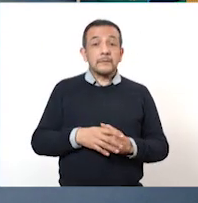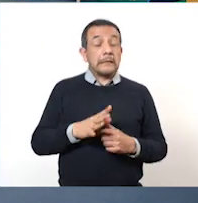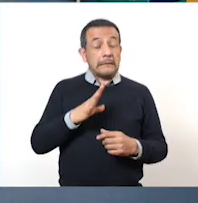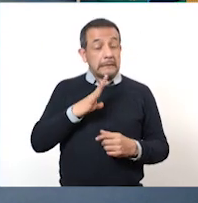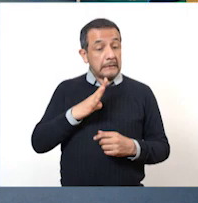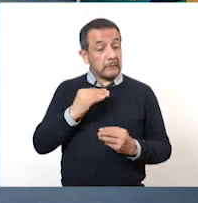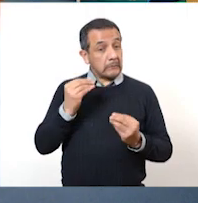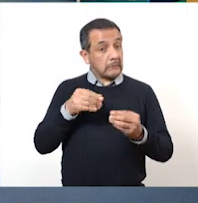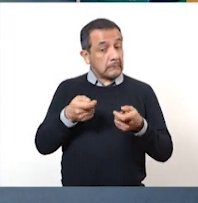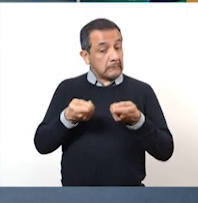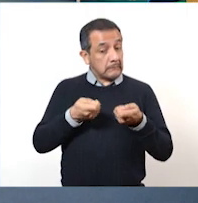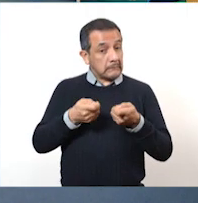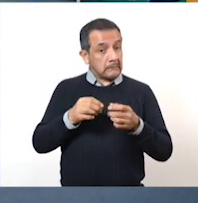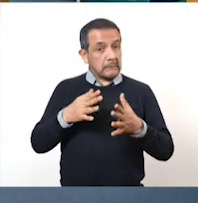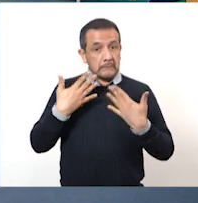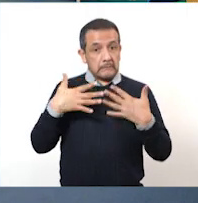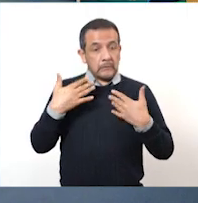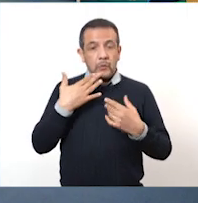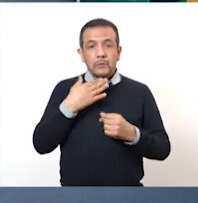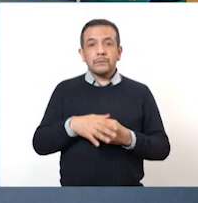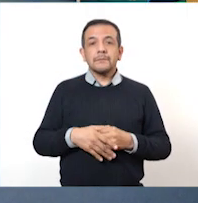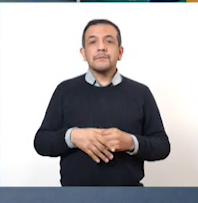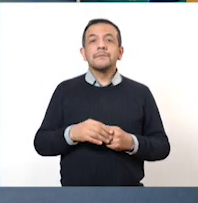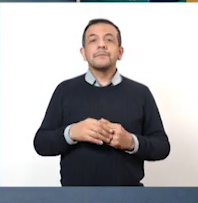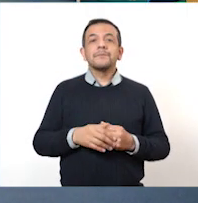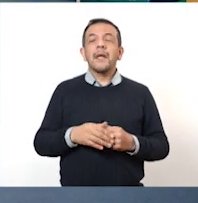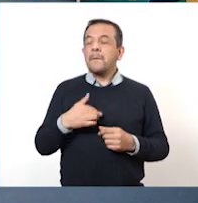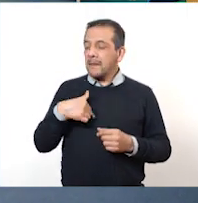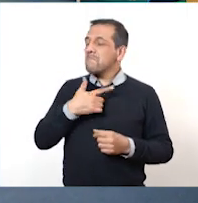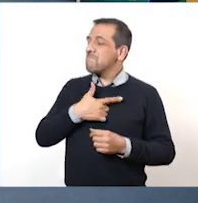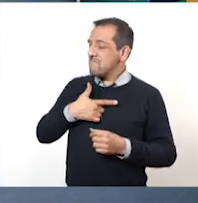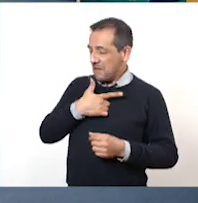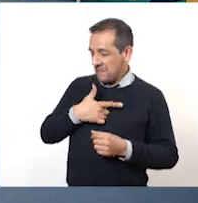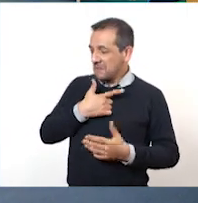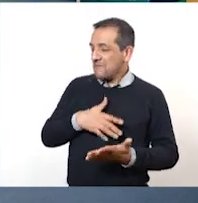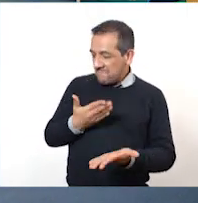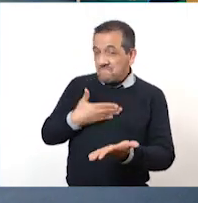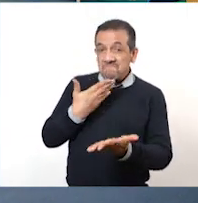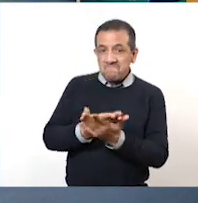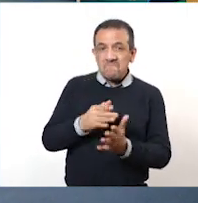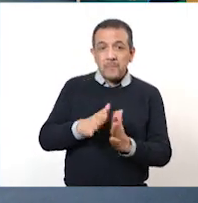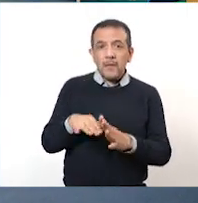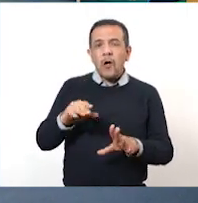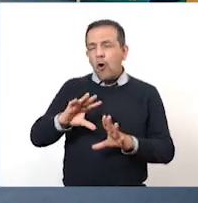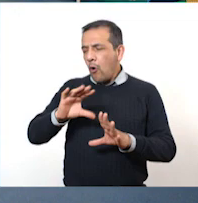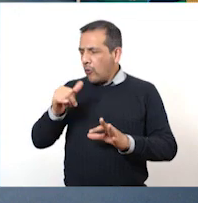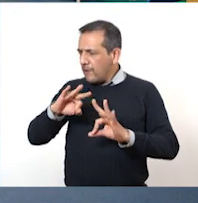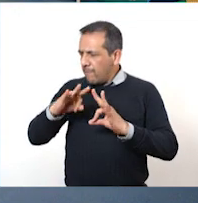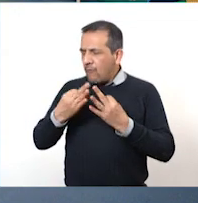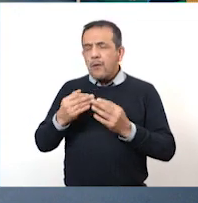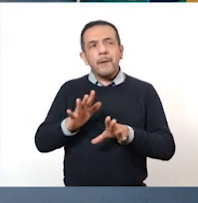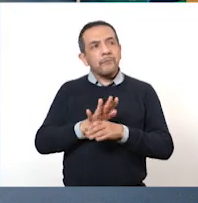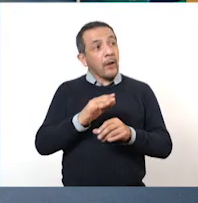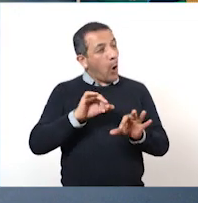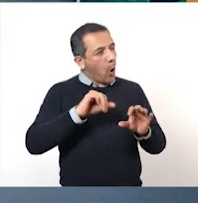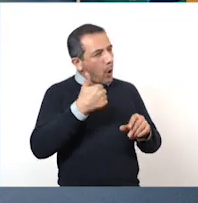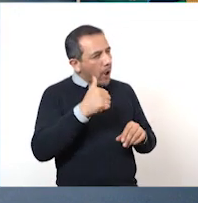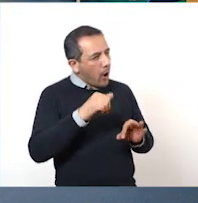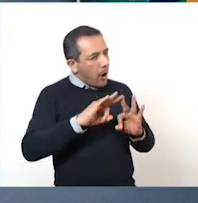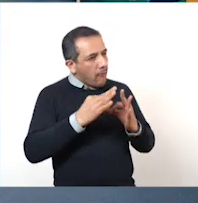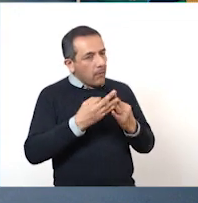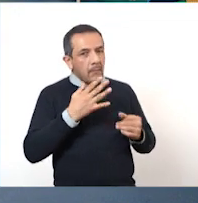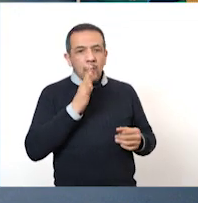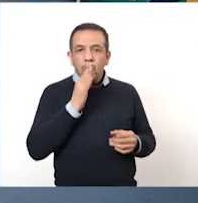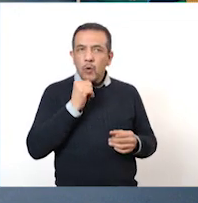está. Muy buena coordinación. Aquí está. Ahí está. Me gustó muy esa bien. Propuesta. ¿Qué más tenemos? A ver, ¿qué otra será?